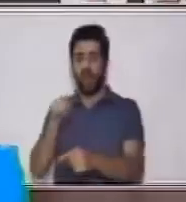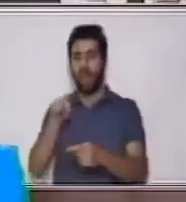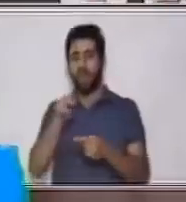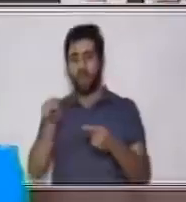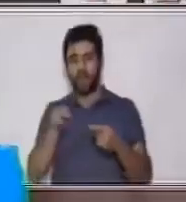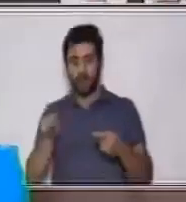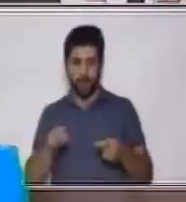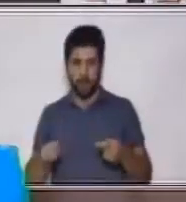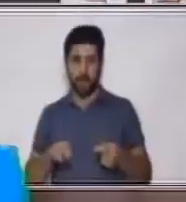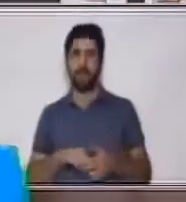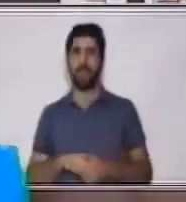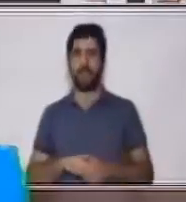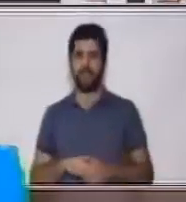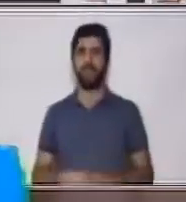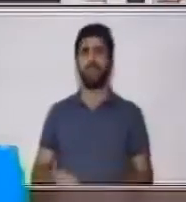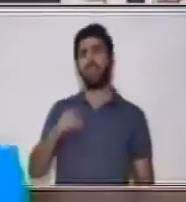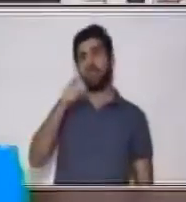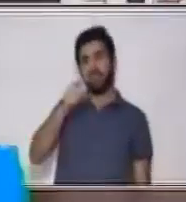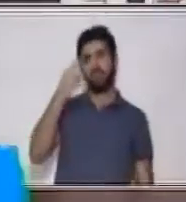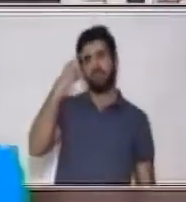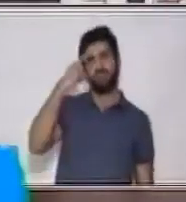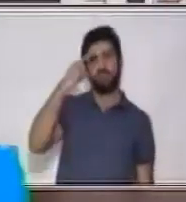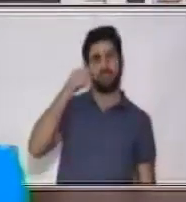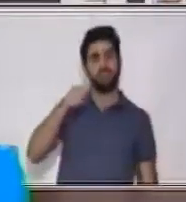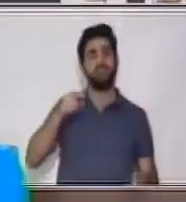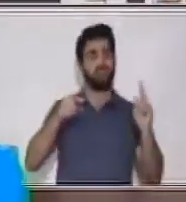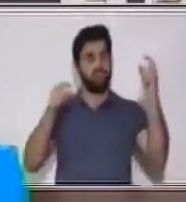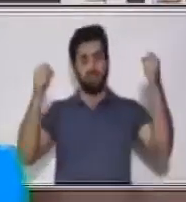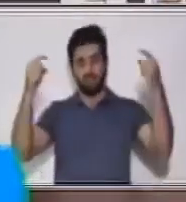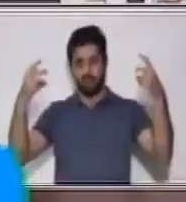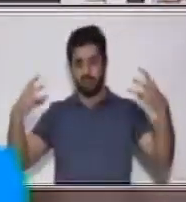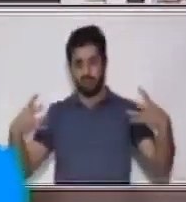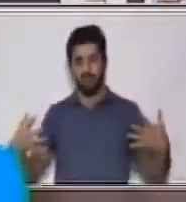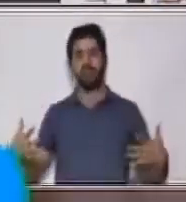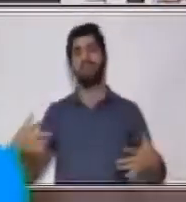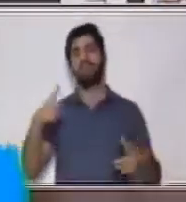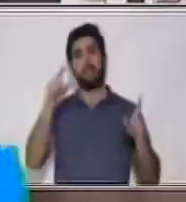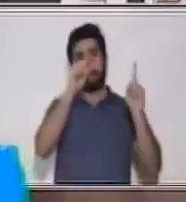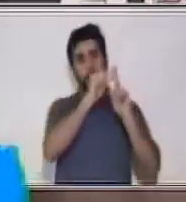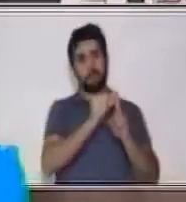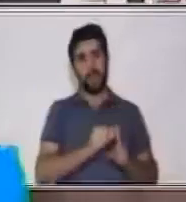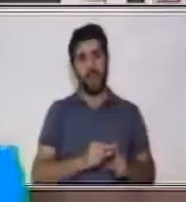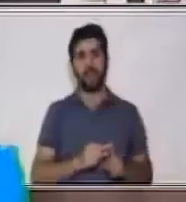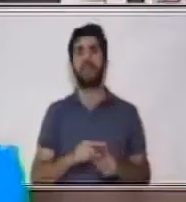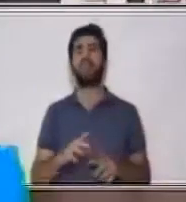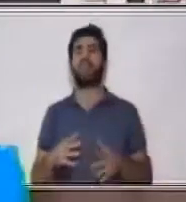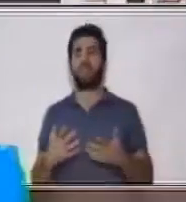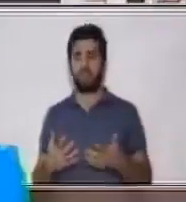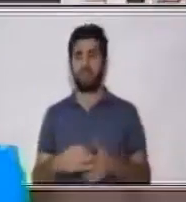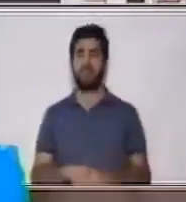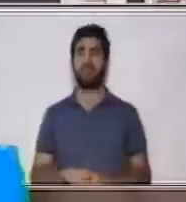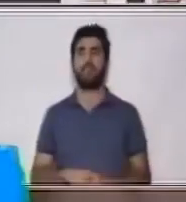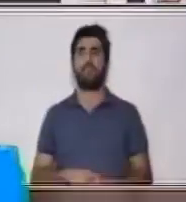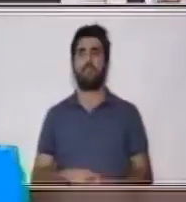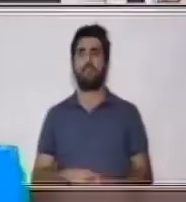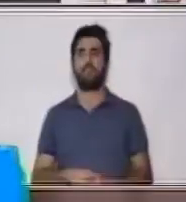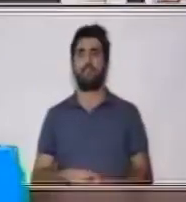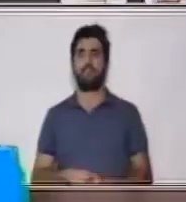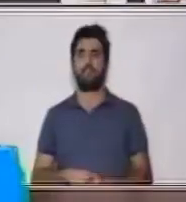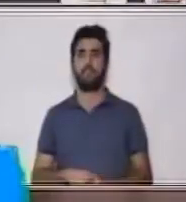¿Qué palabras crees que van en este campo semántico? ¿Será que si